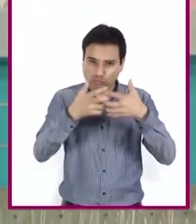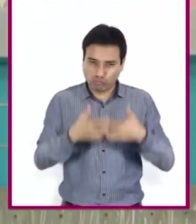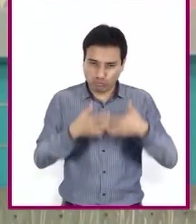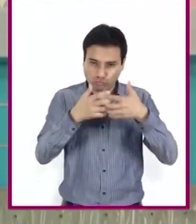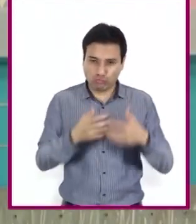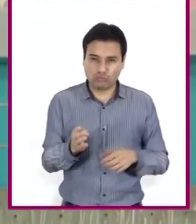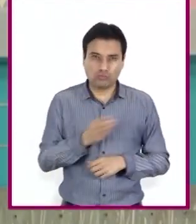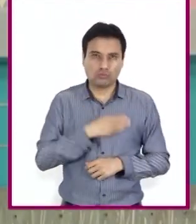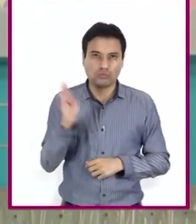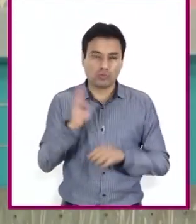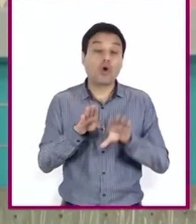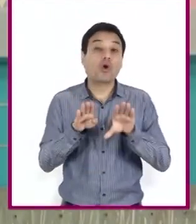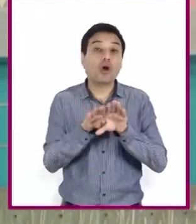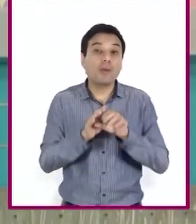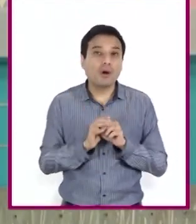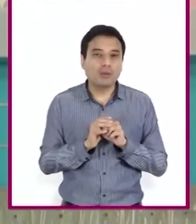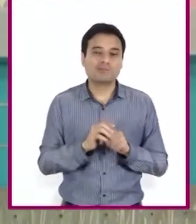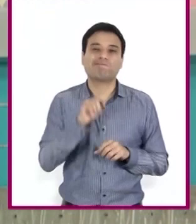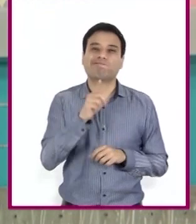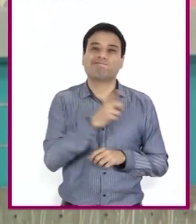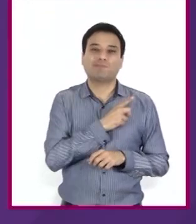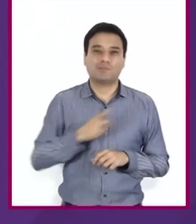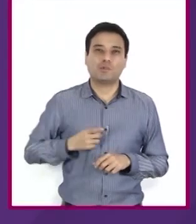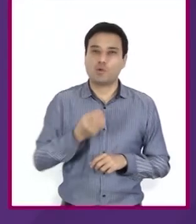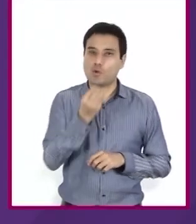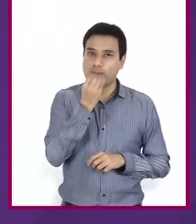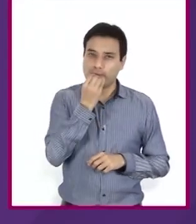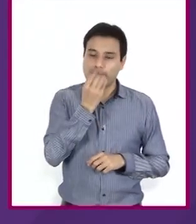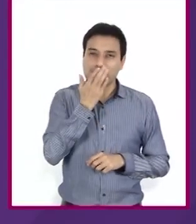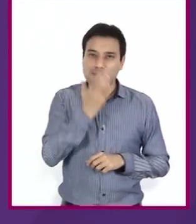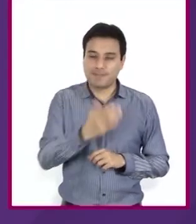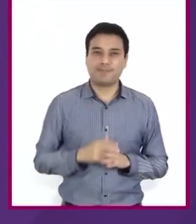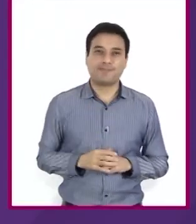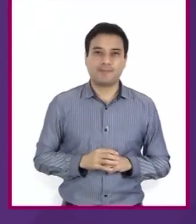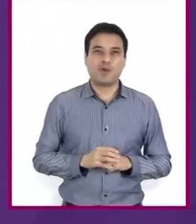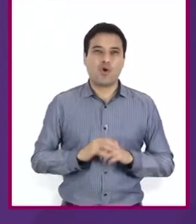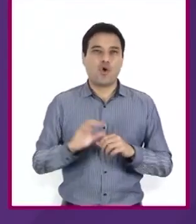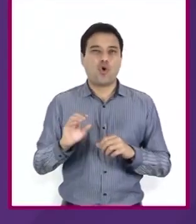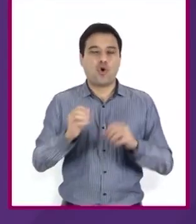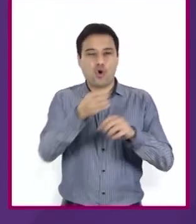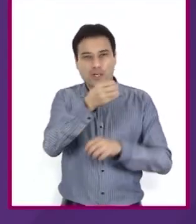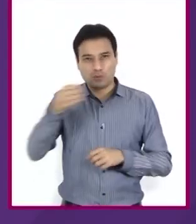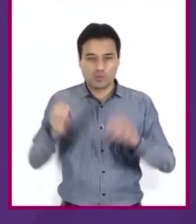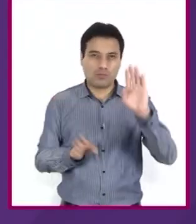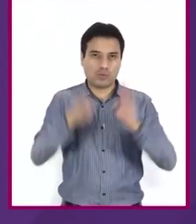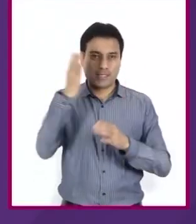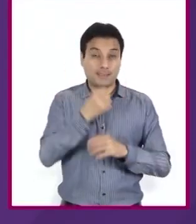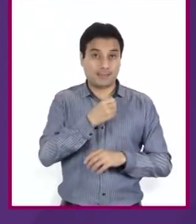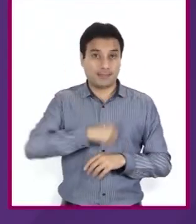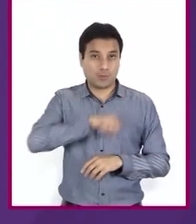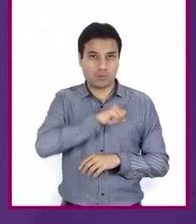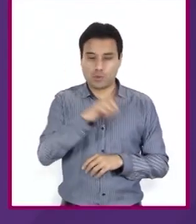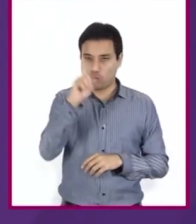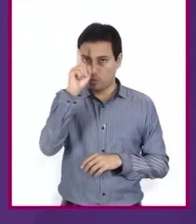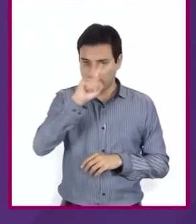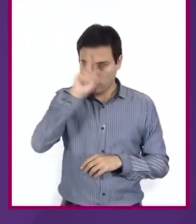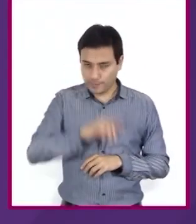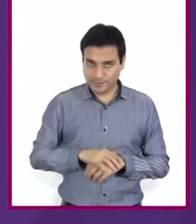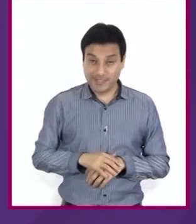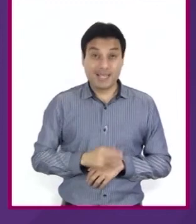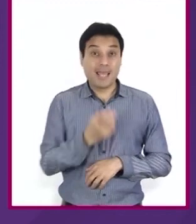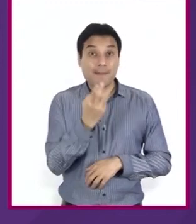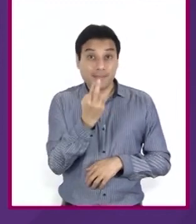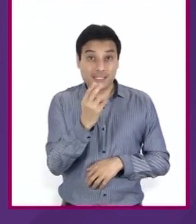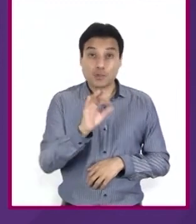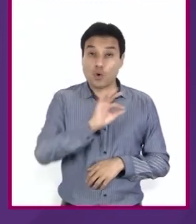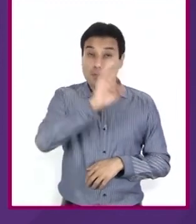adecuadamente, la alimentación debe ser correcta. La Organización Mundial de la Salud recomienda que tan solo el 25%